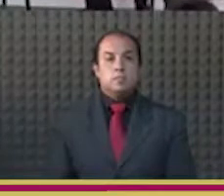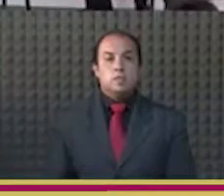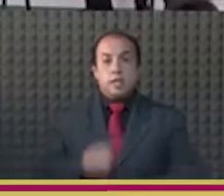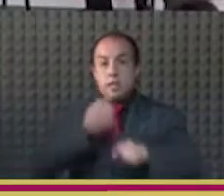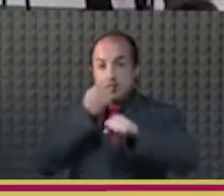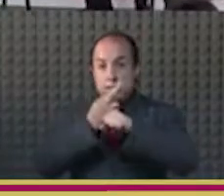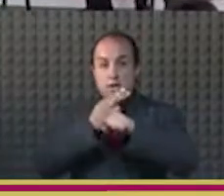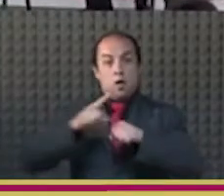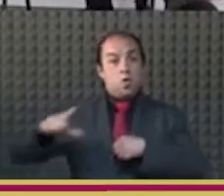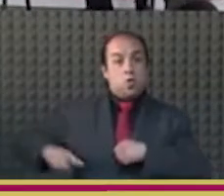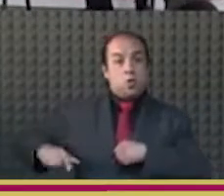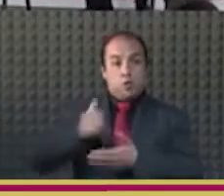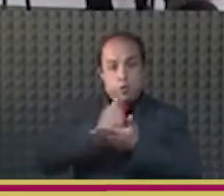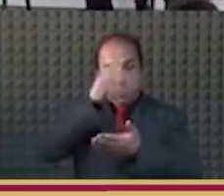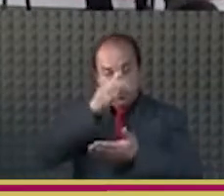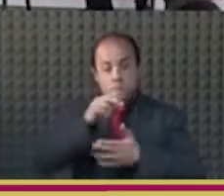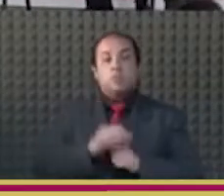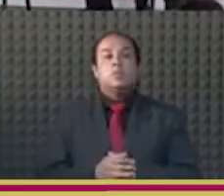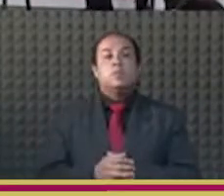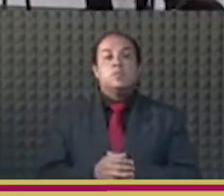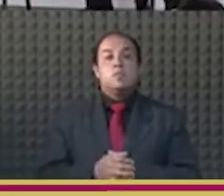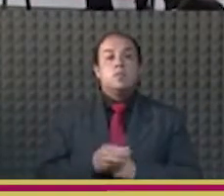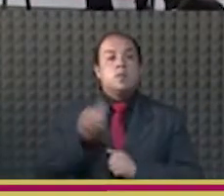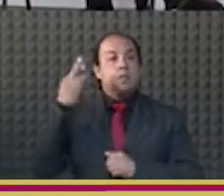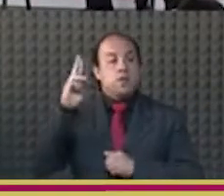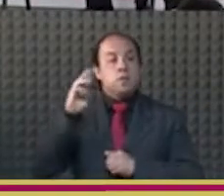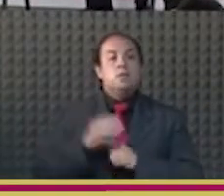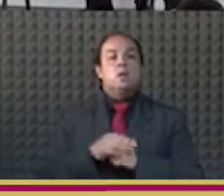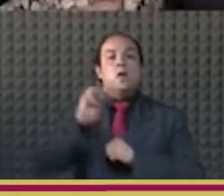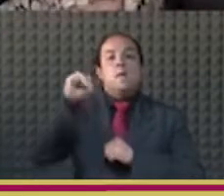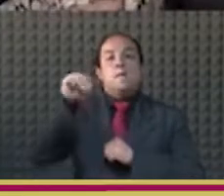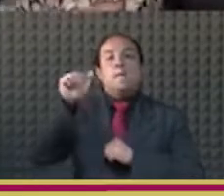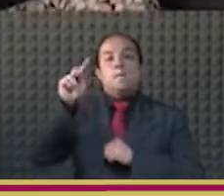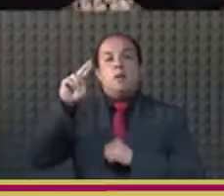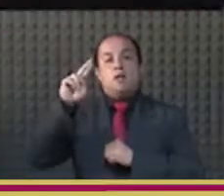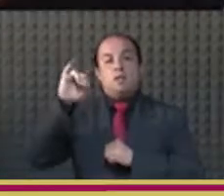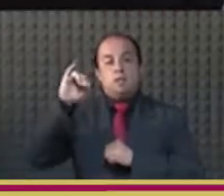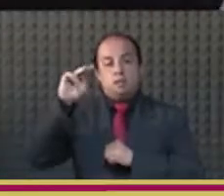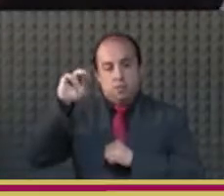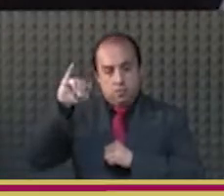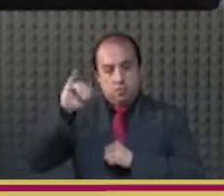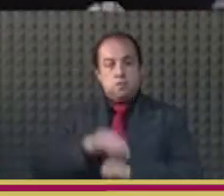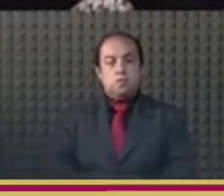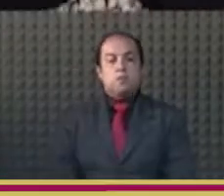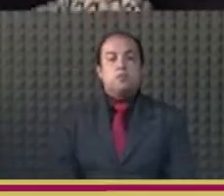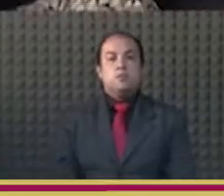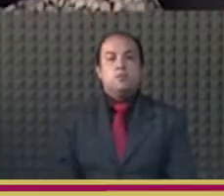El Secretario de Gobierno de la Ciudad de México, maestro Martí Batres Guadarrama.